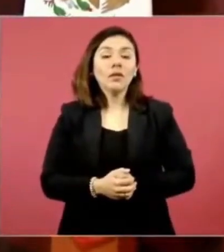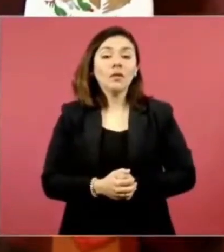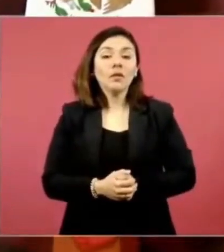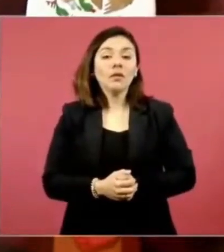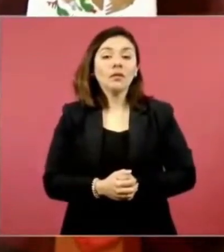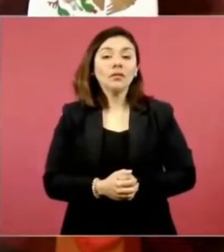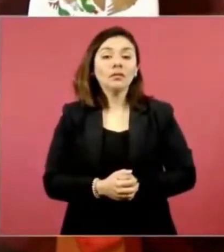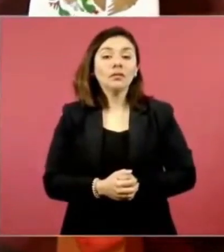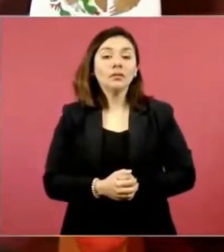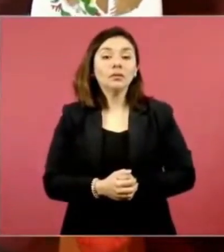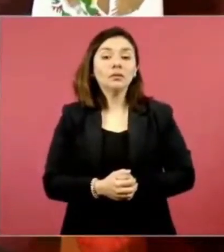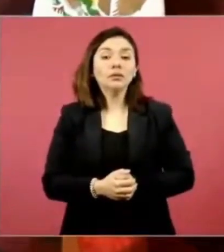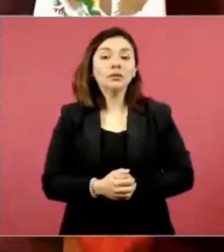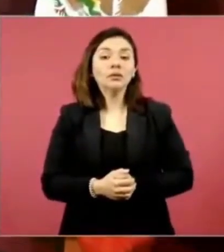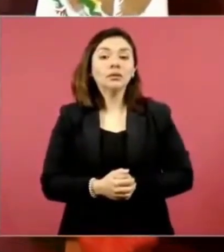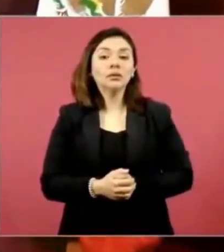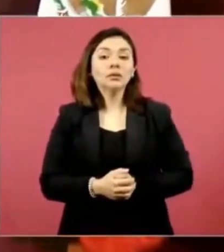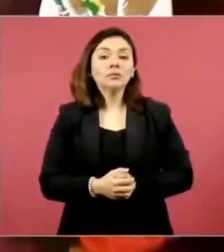criterio?